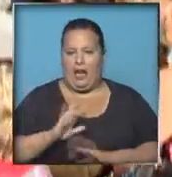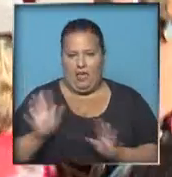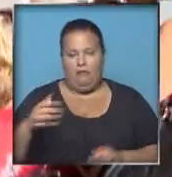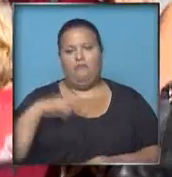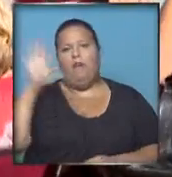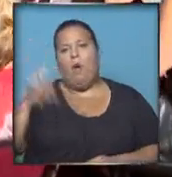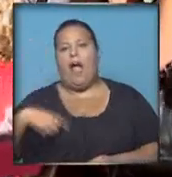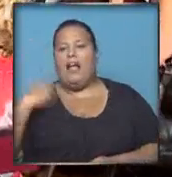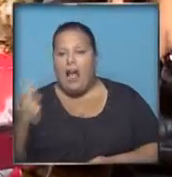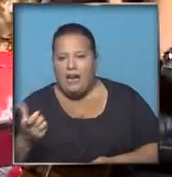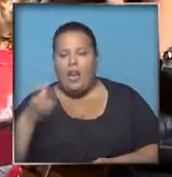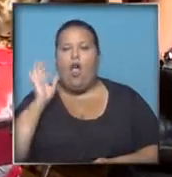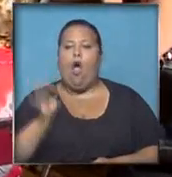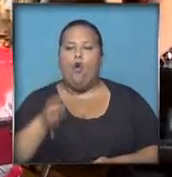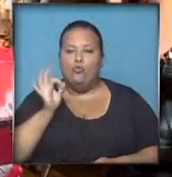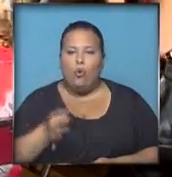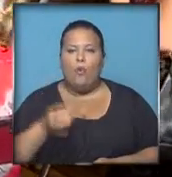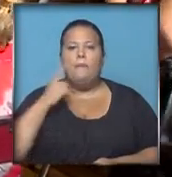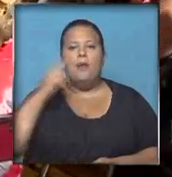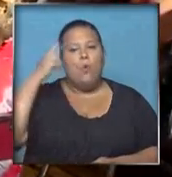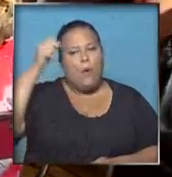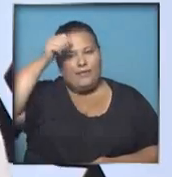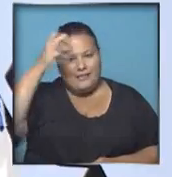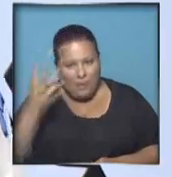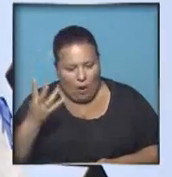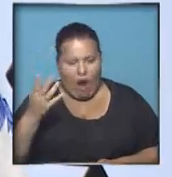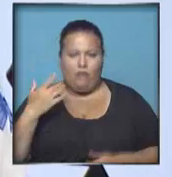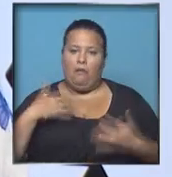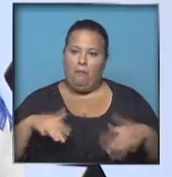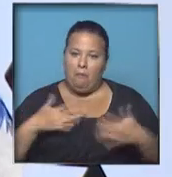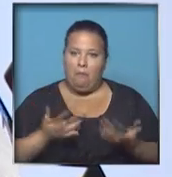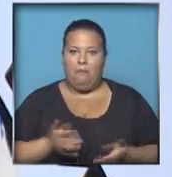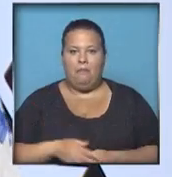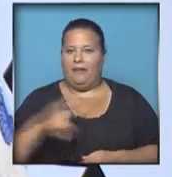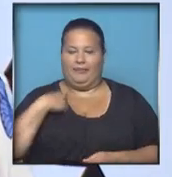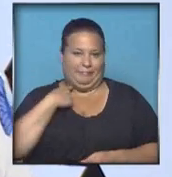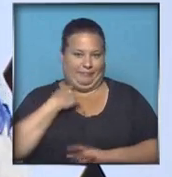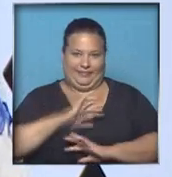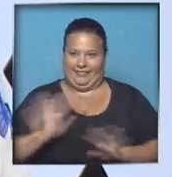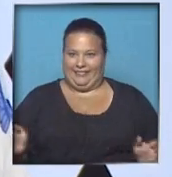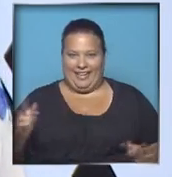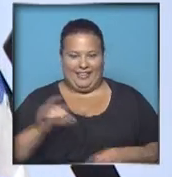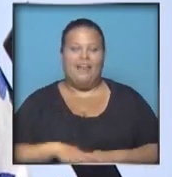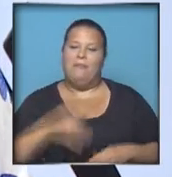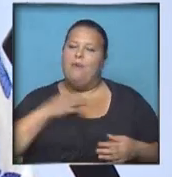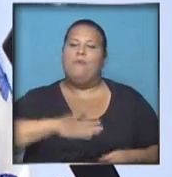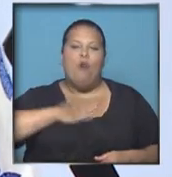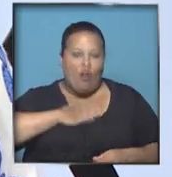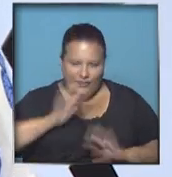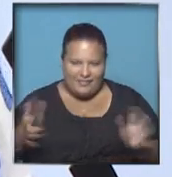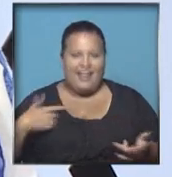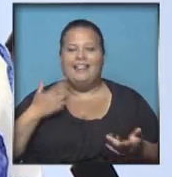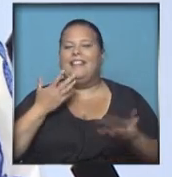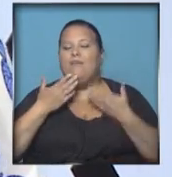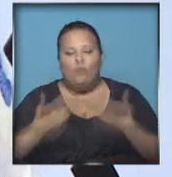voy a buscar mi carné decía octubre del 64 y dije estoy en el horno ya está pero estoy muy contenta muy agradecida